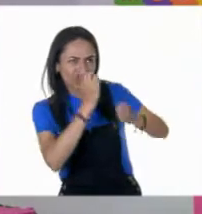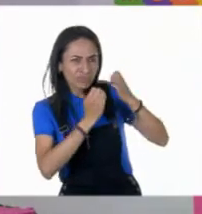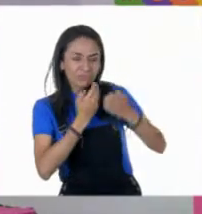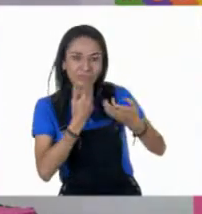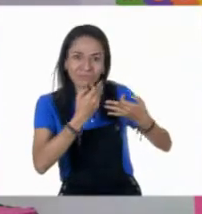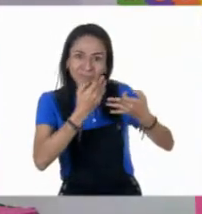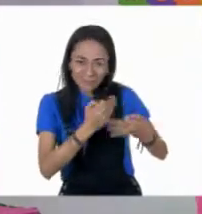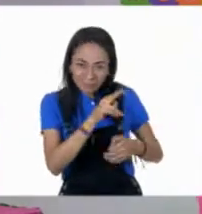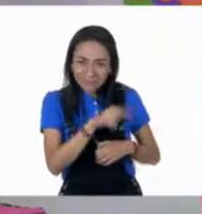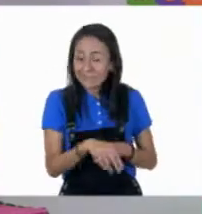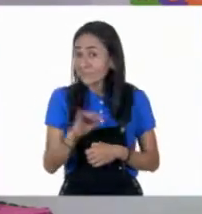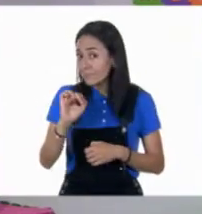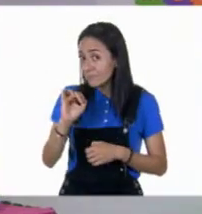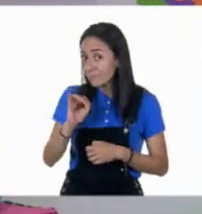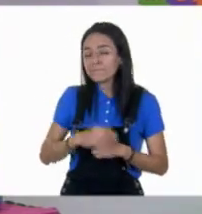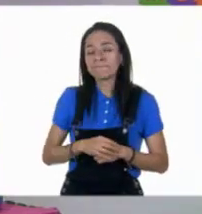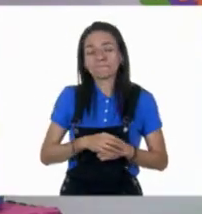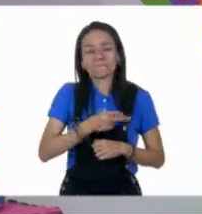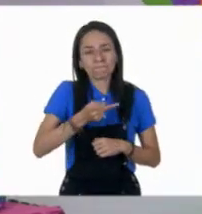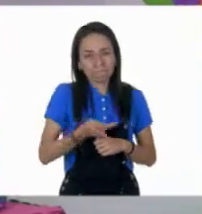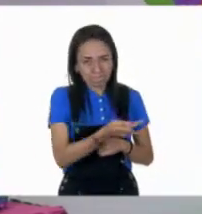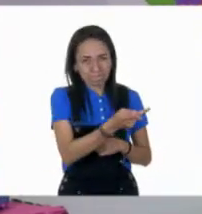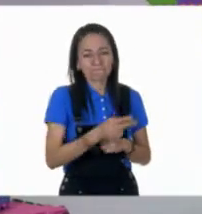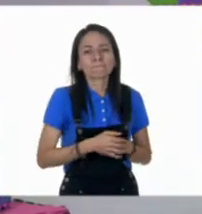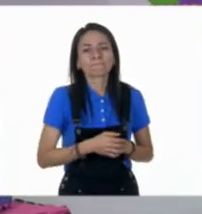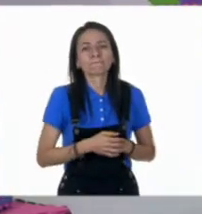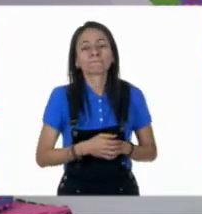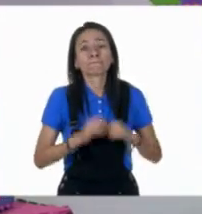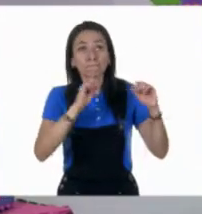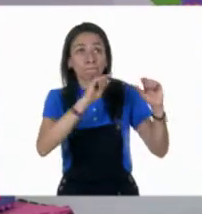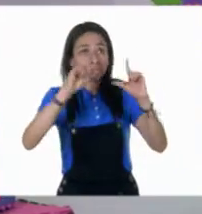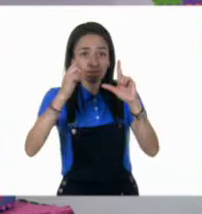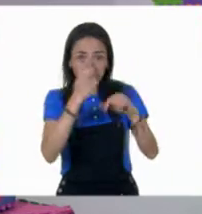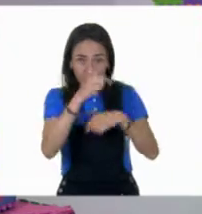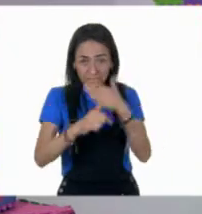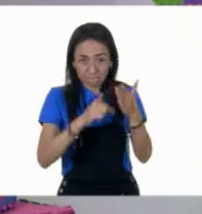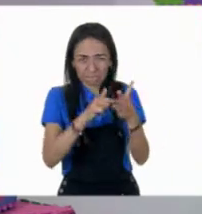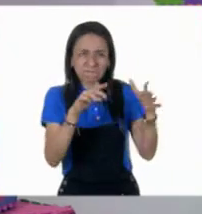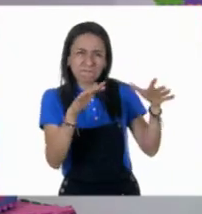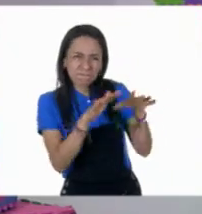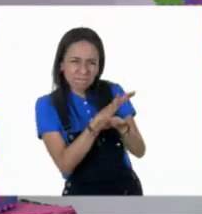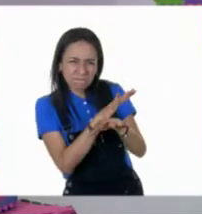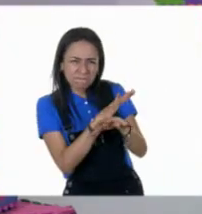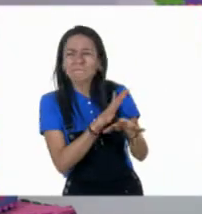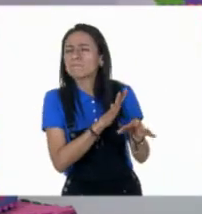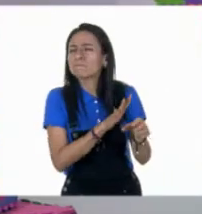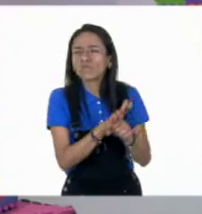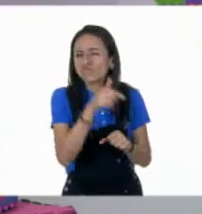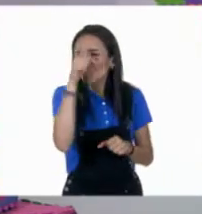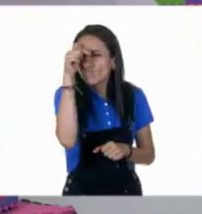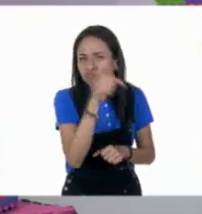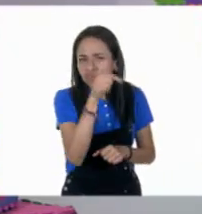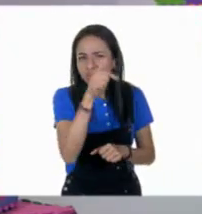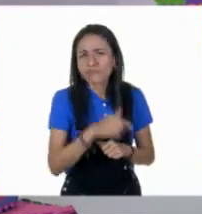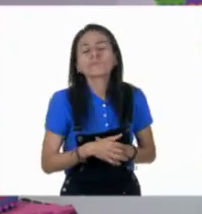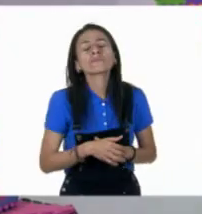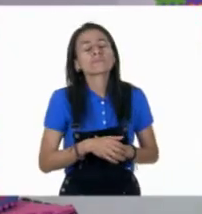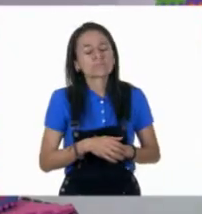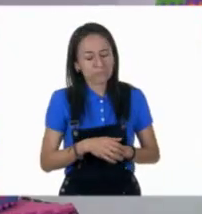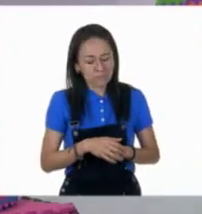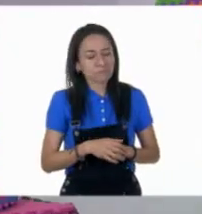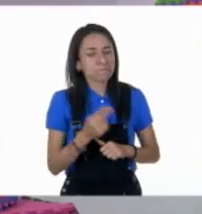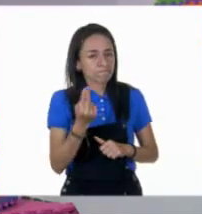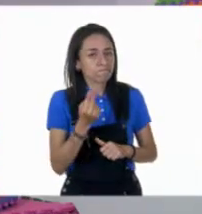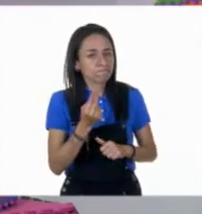la primera pregunta que tenemos, ¿qué cambios podemos observar en este lugar? Creo que pudimos notar, y es bastante importante